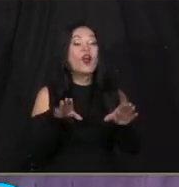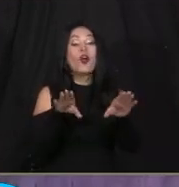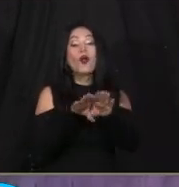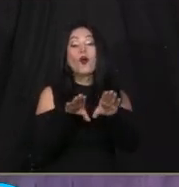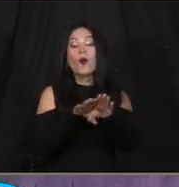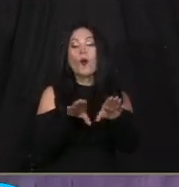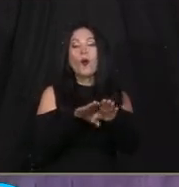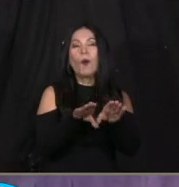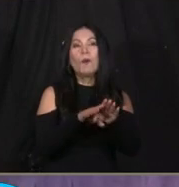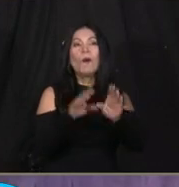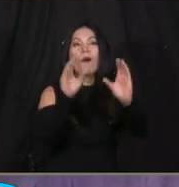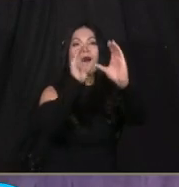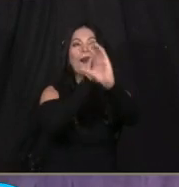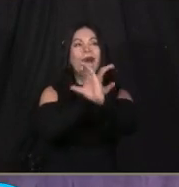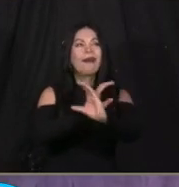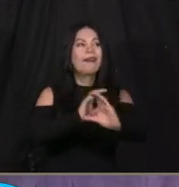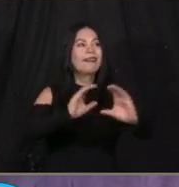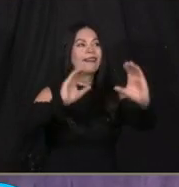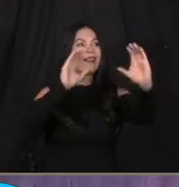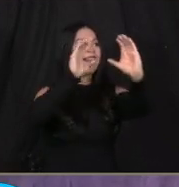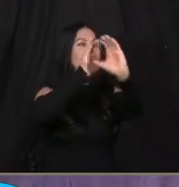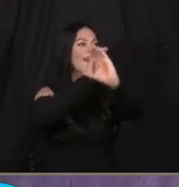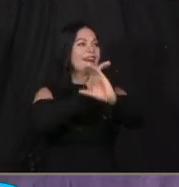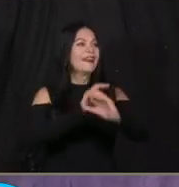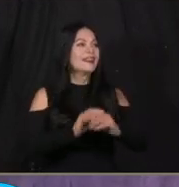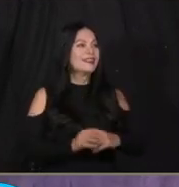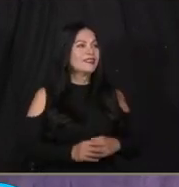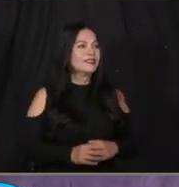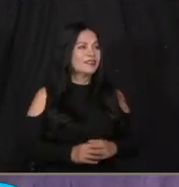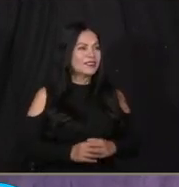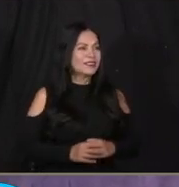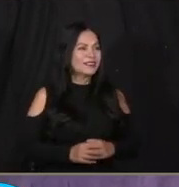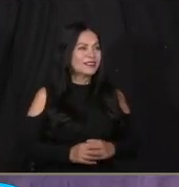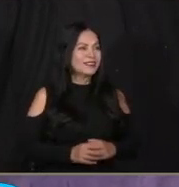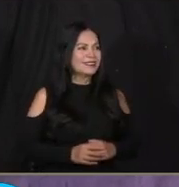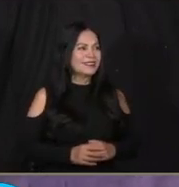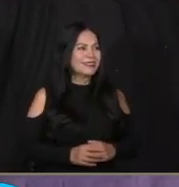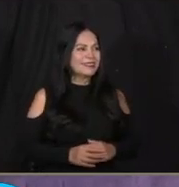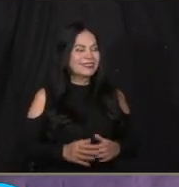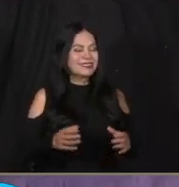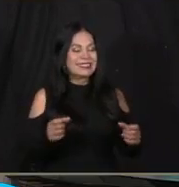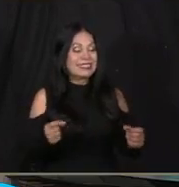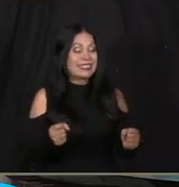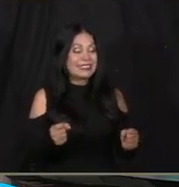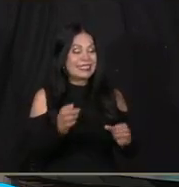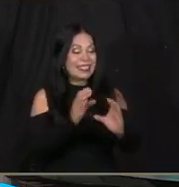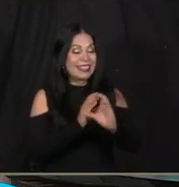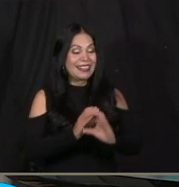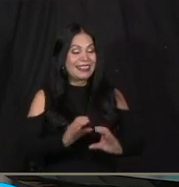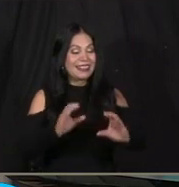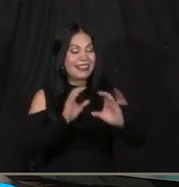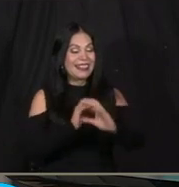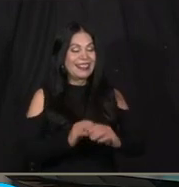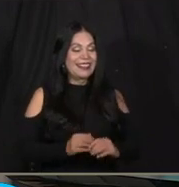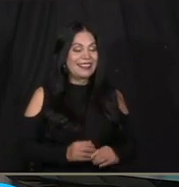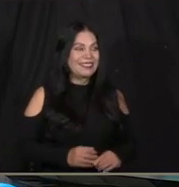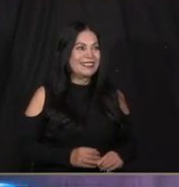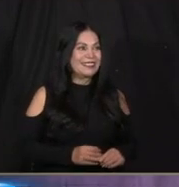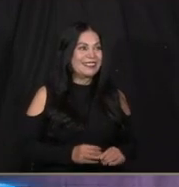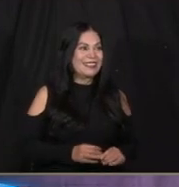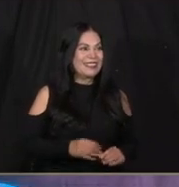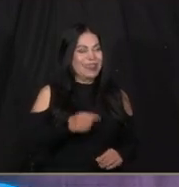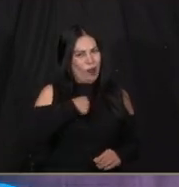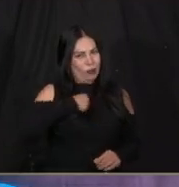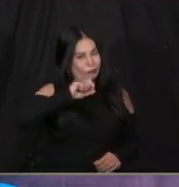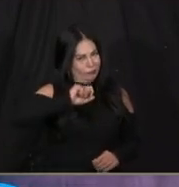quieres que apretar el trasero pero hombre también aquí que por favor Estamos profesionales